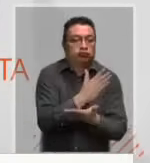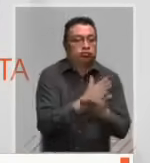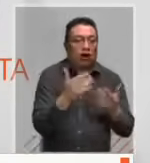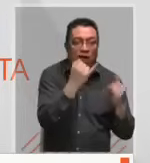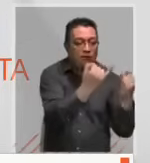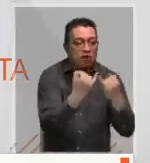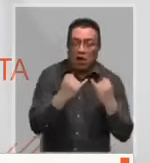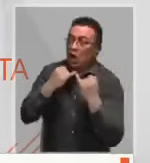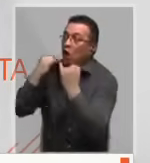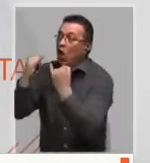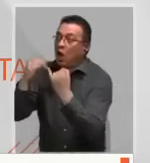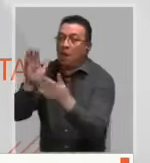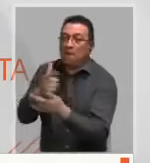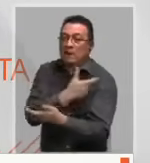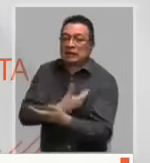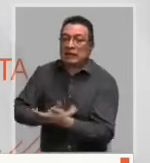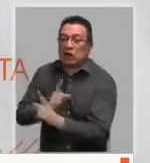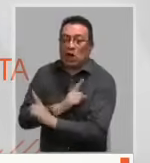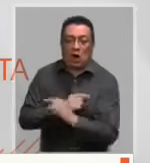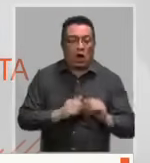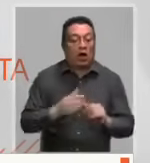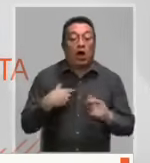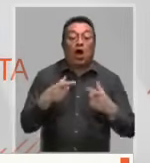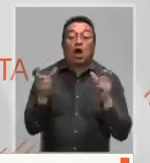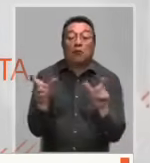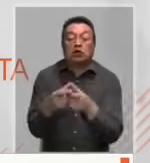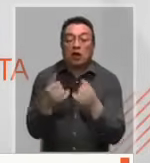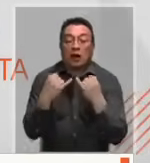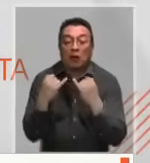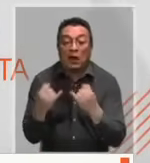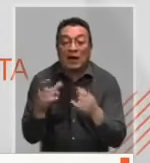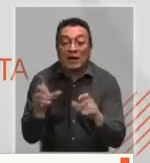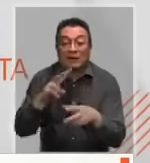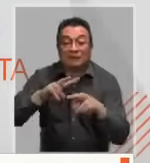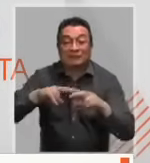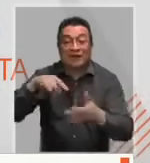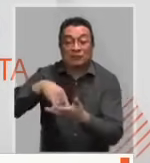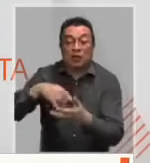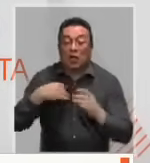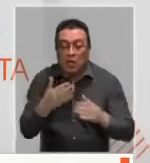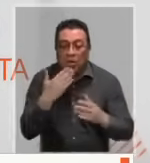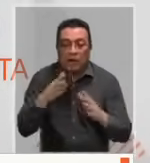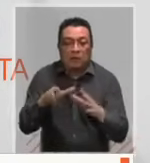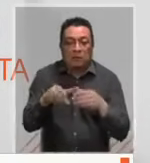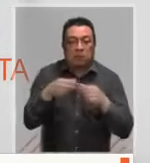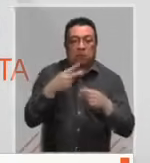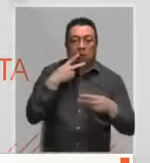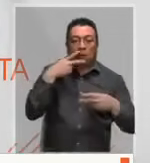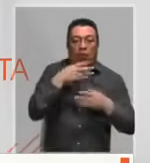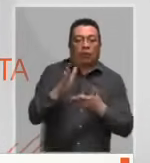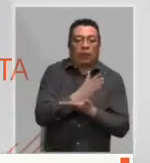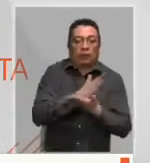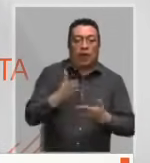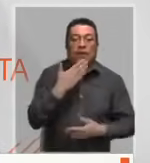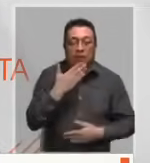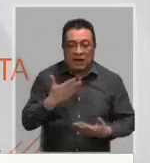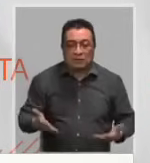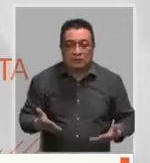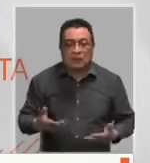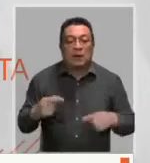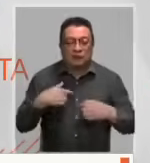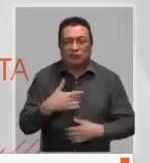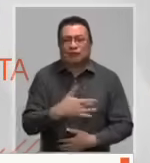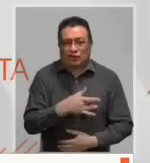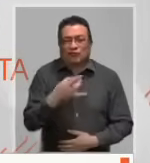presidente y luego le omitió la información a la comisión investigadora de la Cámara. Eso es lo que creo al día de hoy. Me duele en el